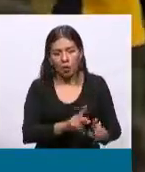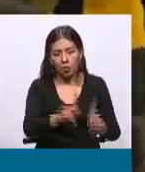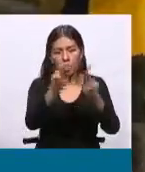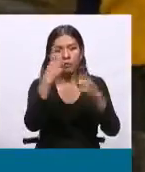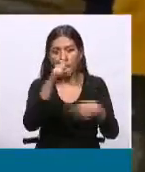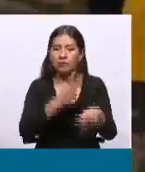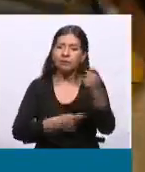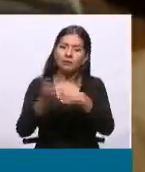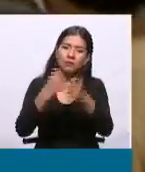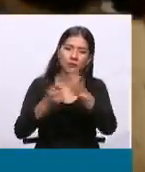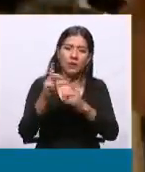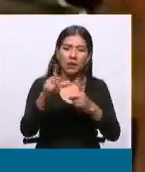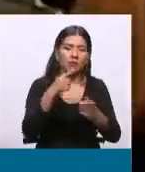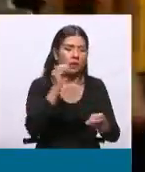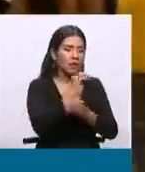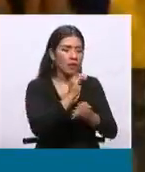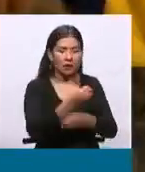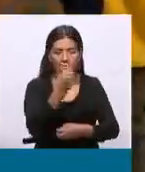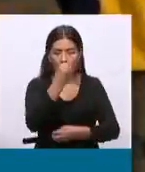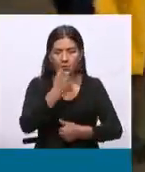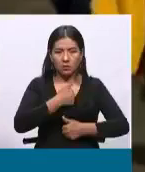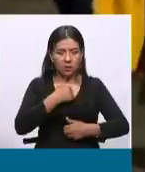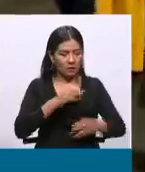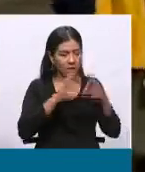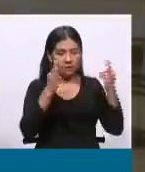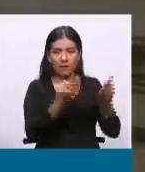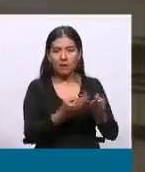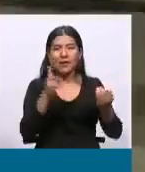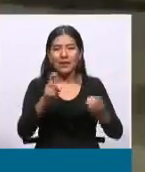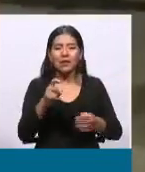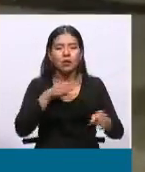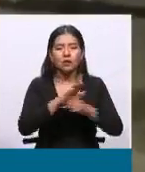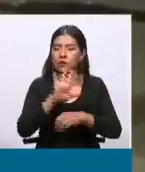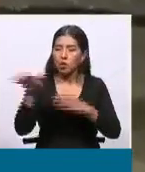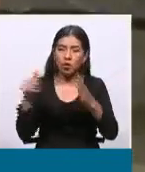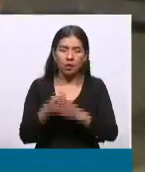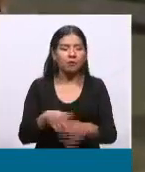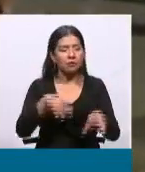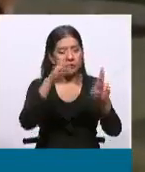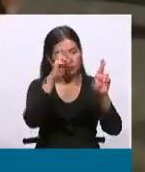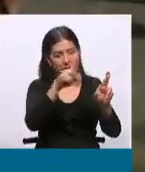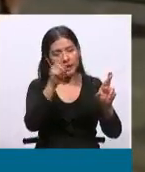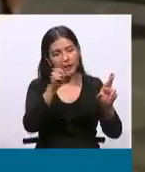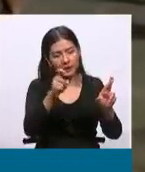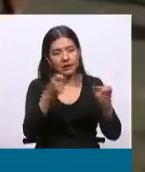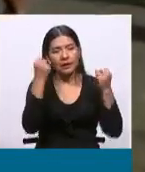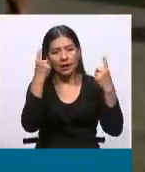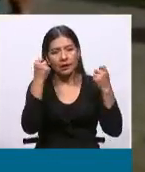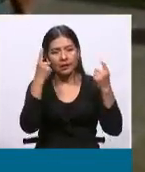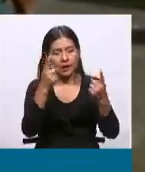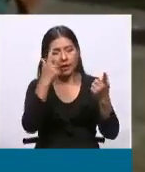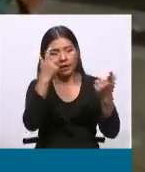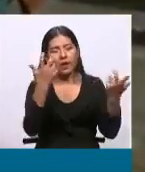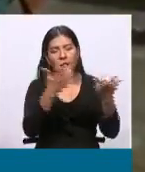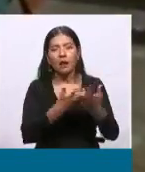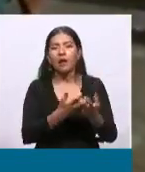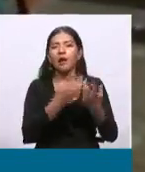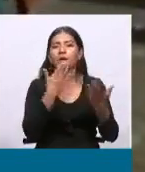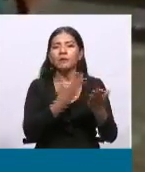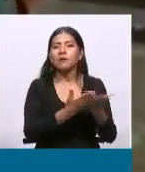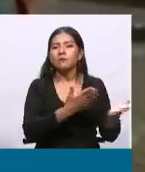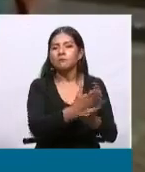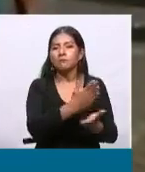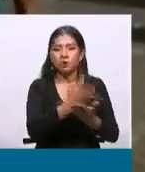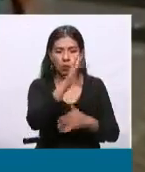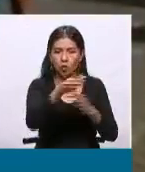vender, para llevarse el pan diario a la boca, y tiene que haber la suficiente tolerancia para que esas personas que están luchando todos los días para